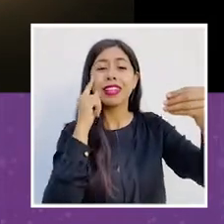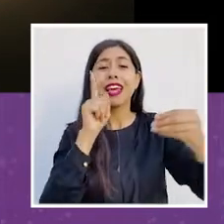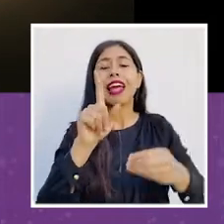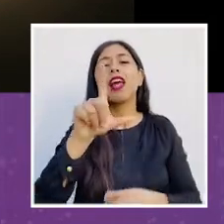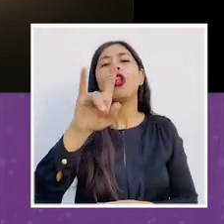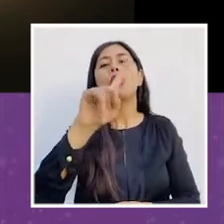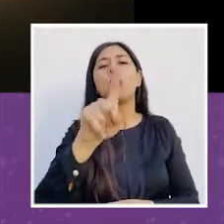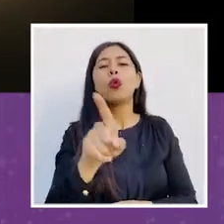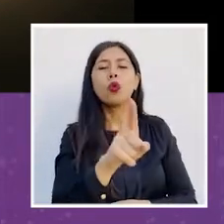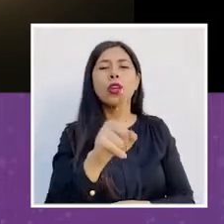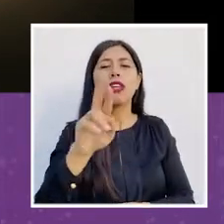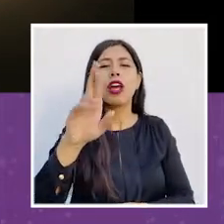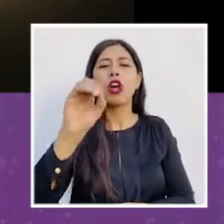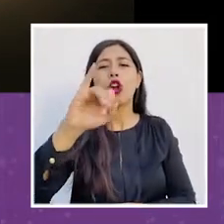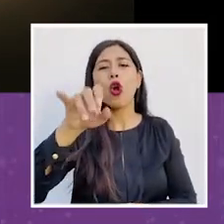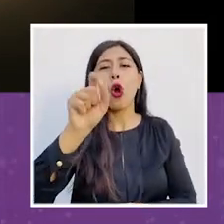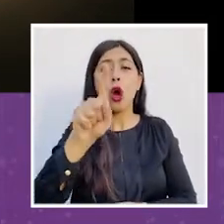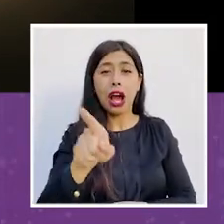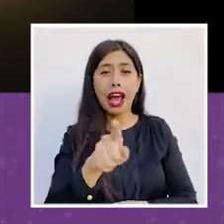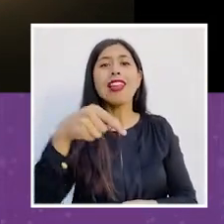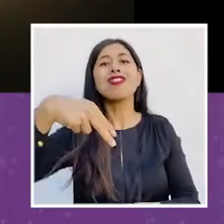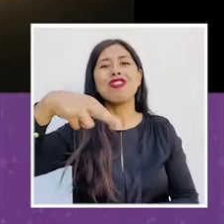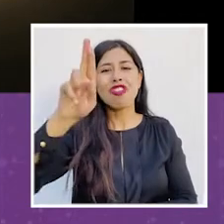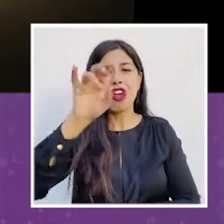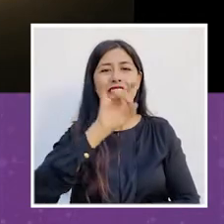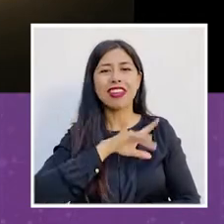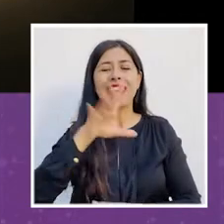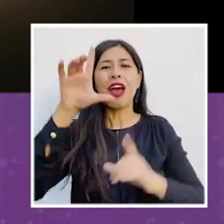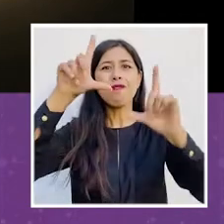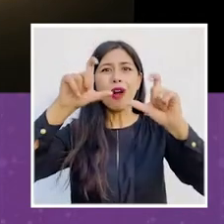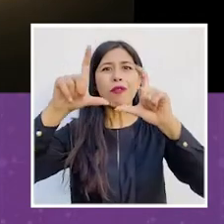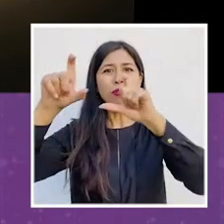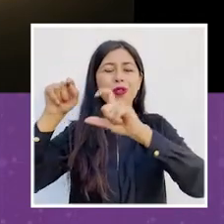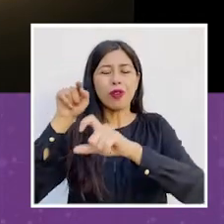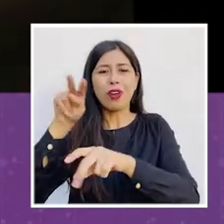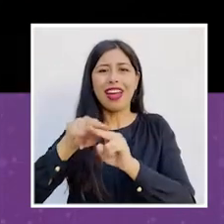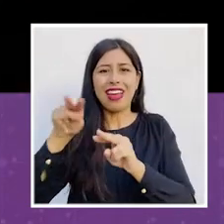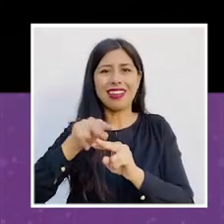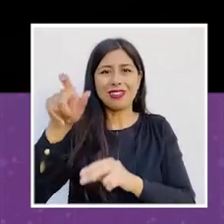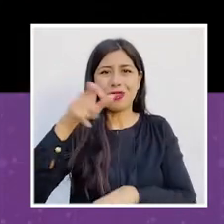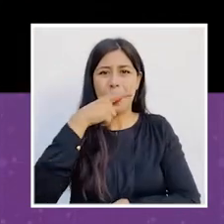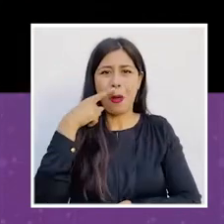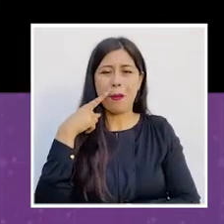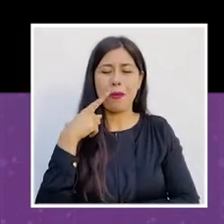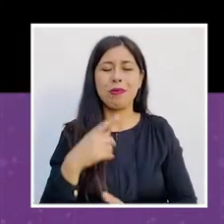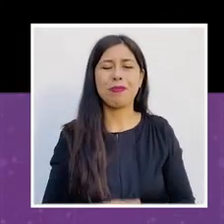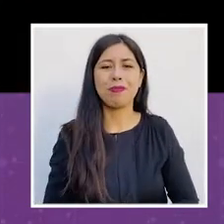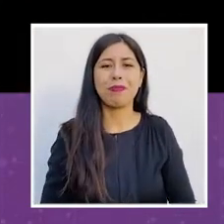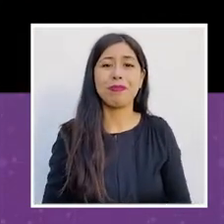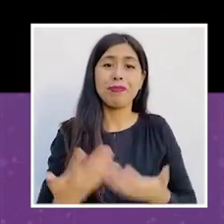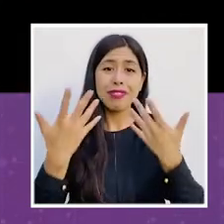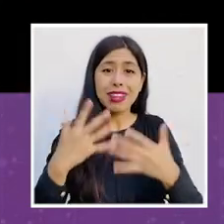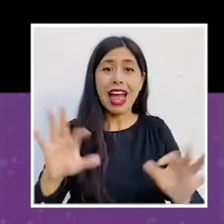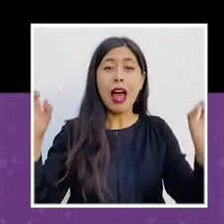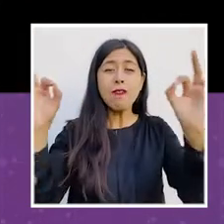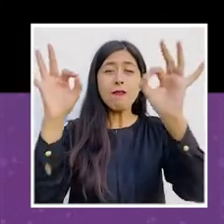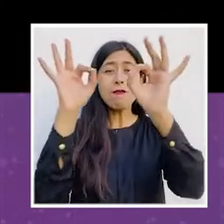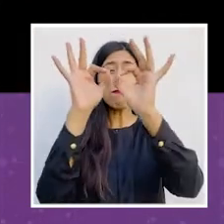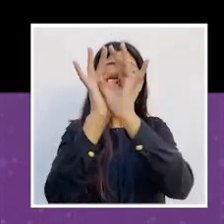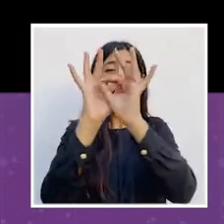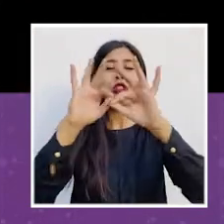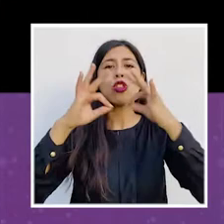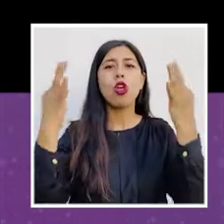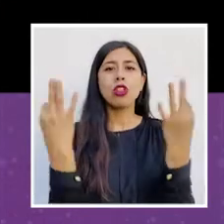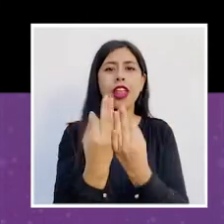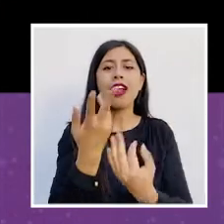astrofotógrafo Luis Rojas el año pasado en el norte de Chile. Bueno, y cuando llega el momento del eclipse